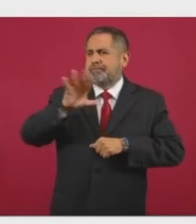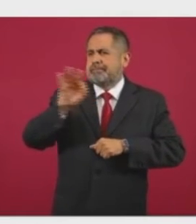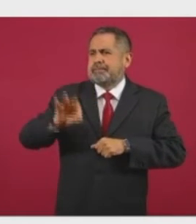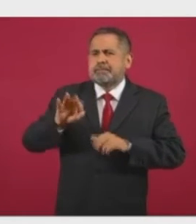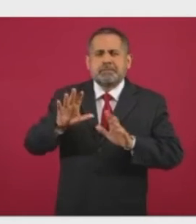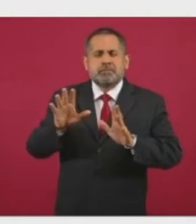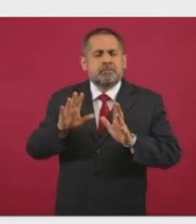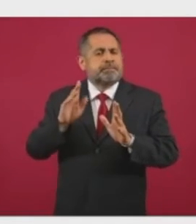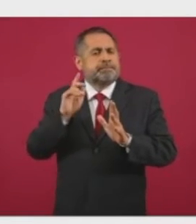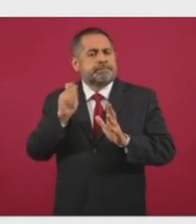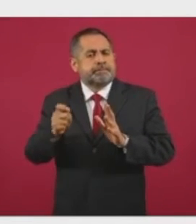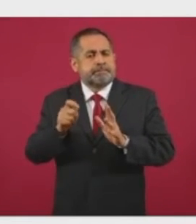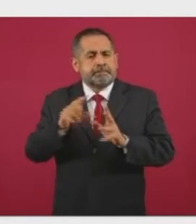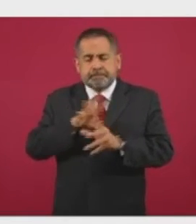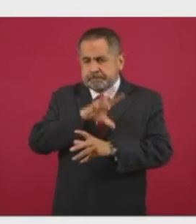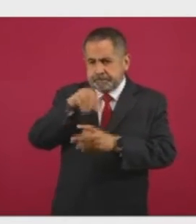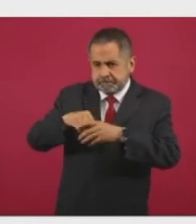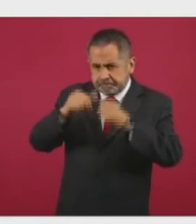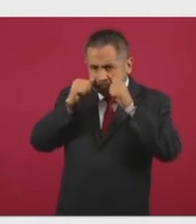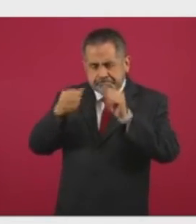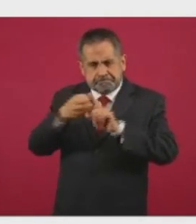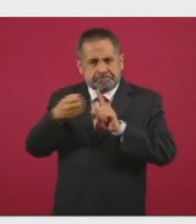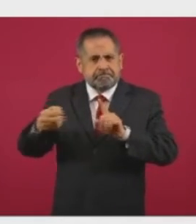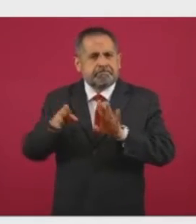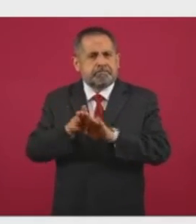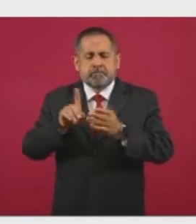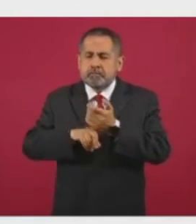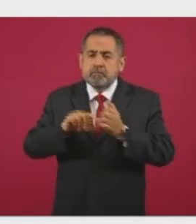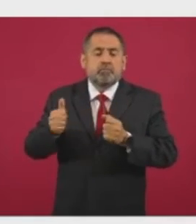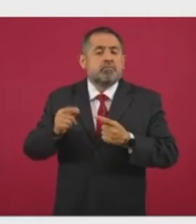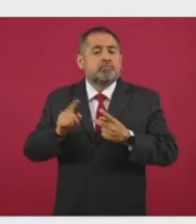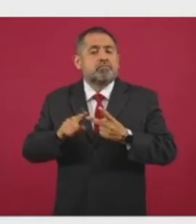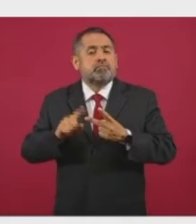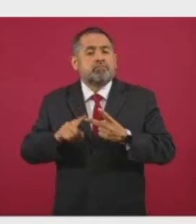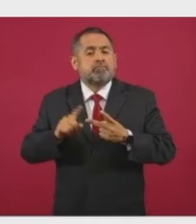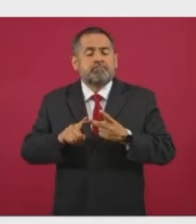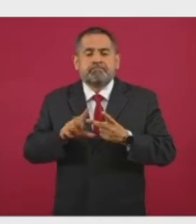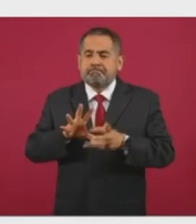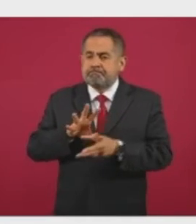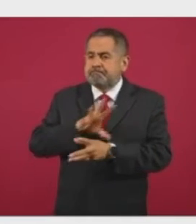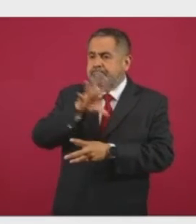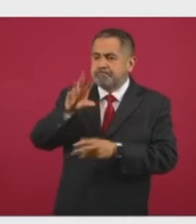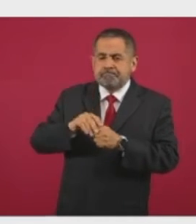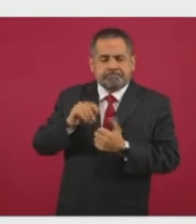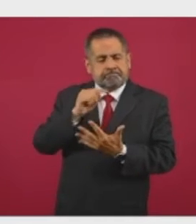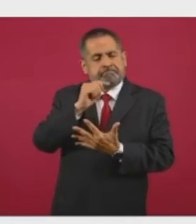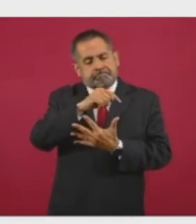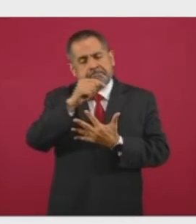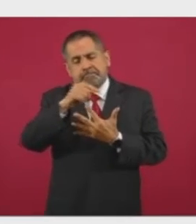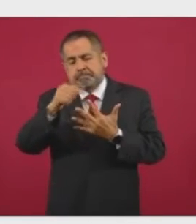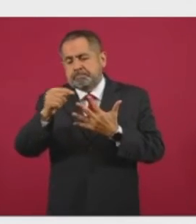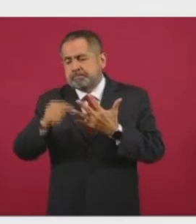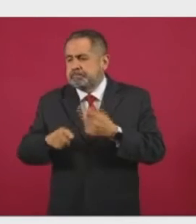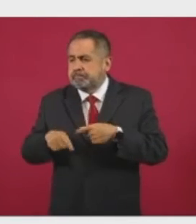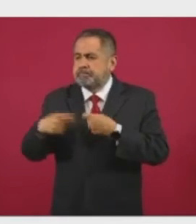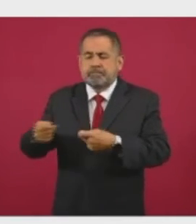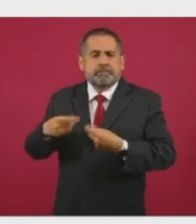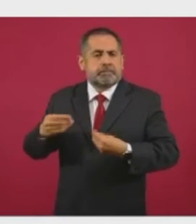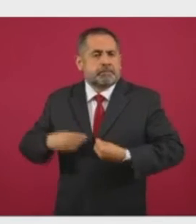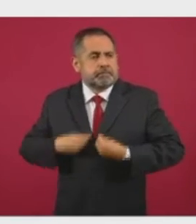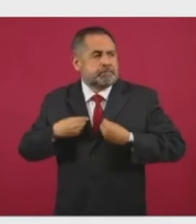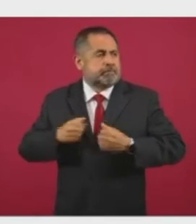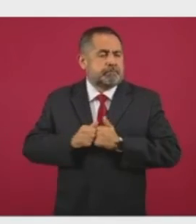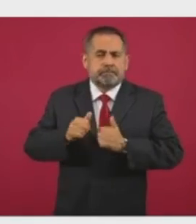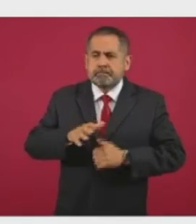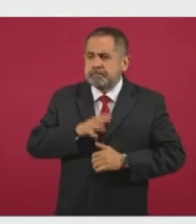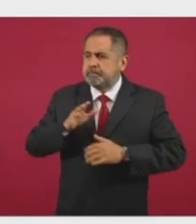significa también es incluir otro elemento esencial, la atención integral de las personas, la calidad de vida en salud de las